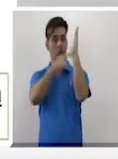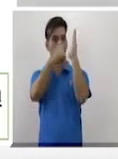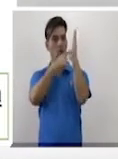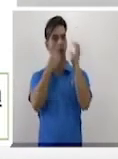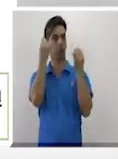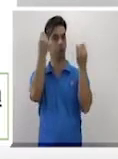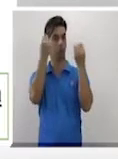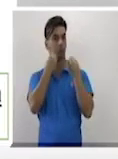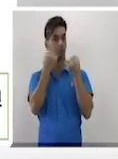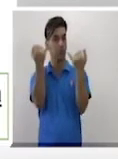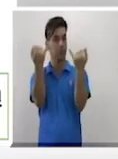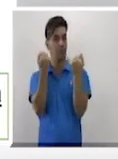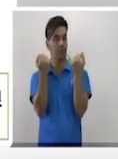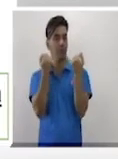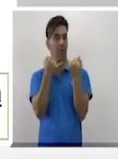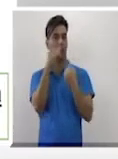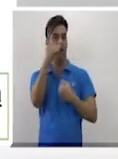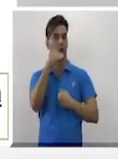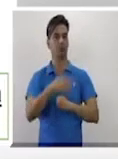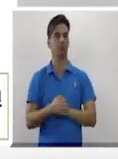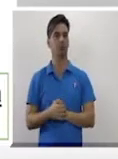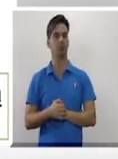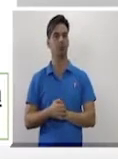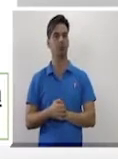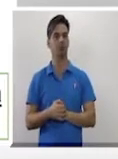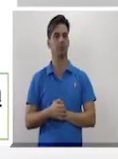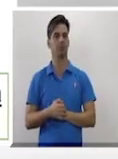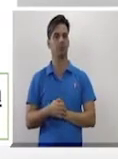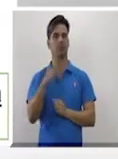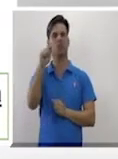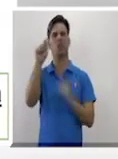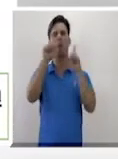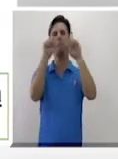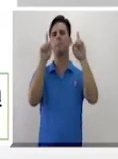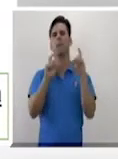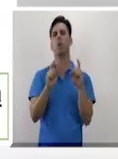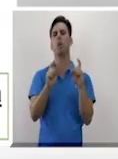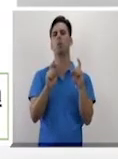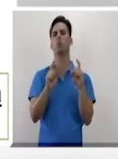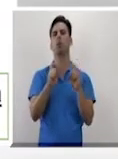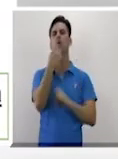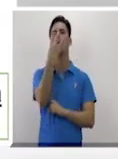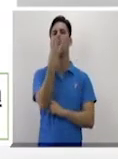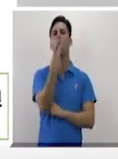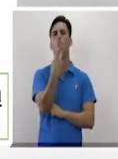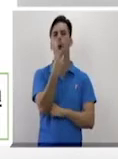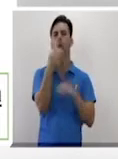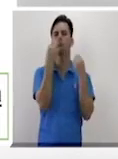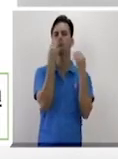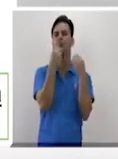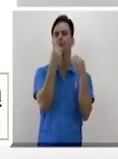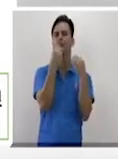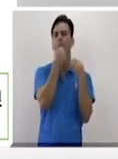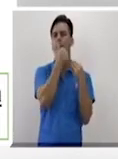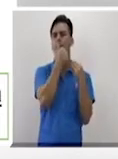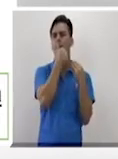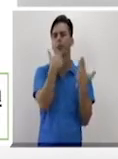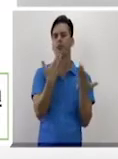Ahora, ¿qué nos están pidiendo? La cantidad de material que se derrochó para hacer el